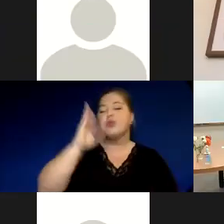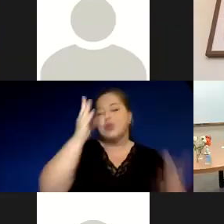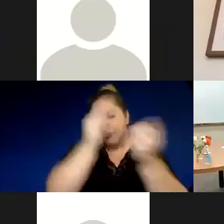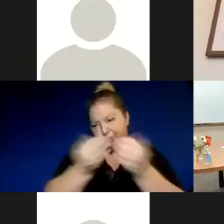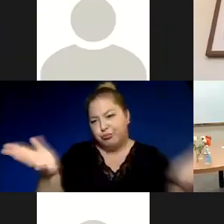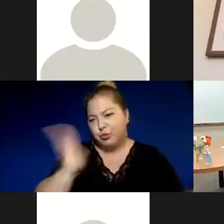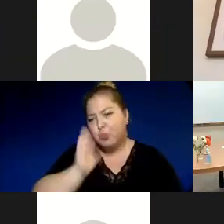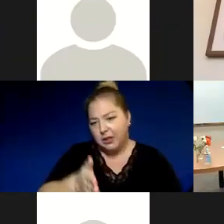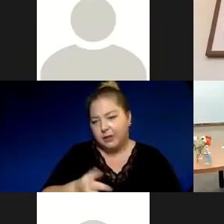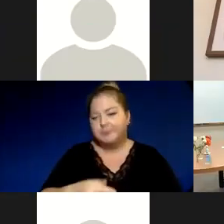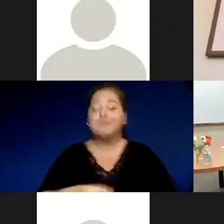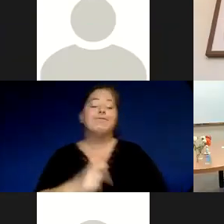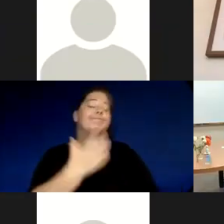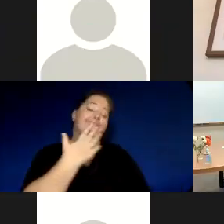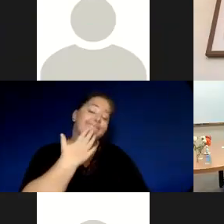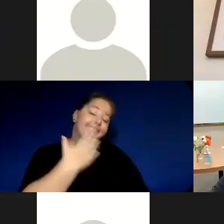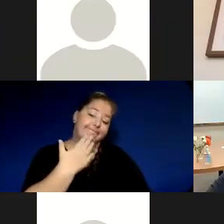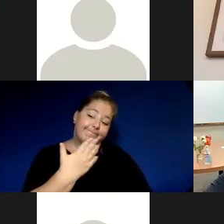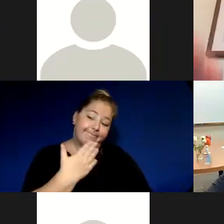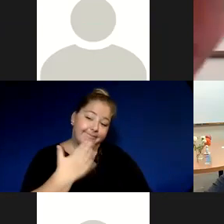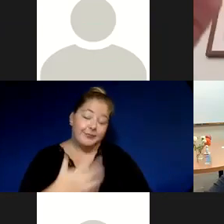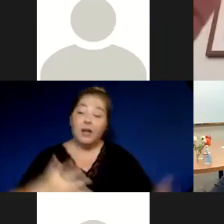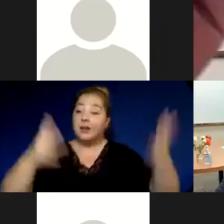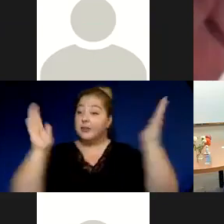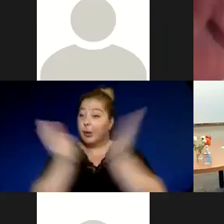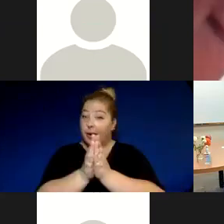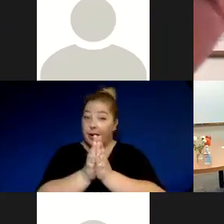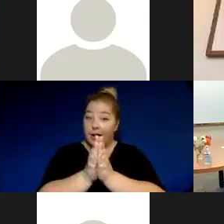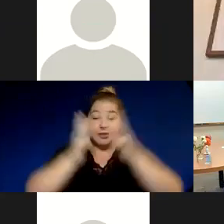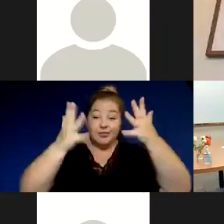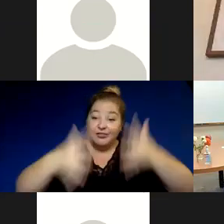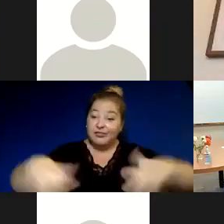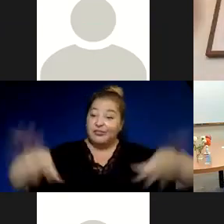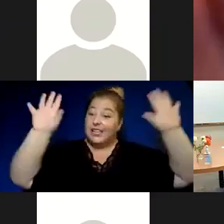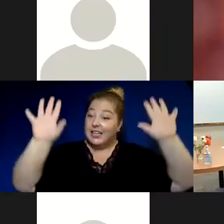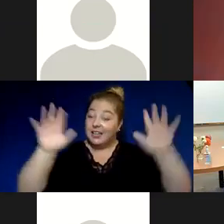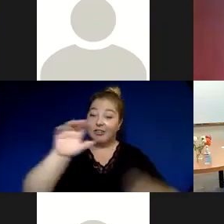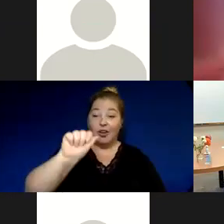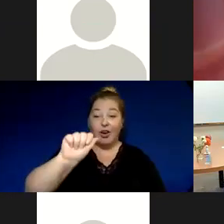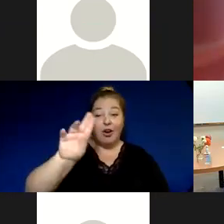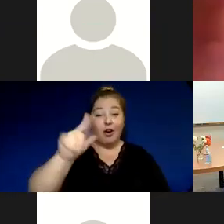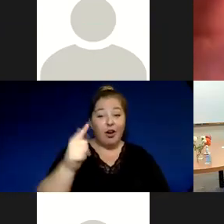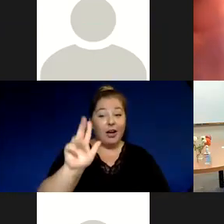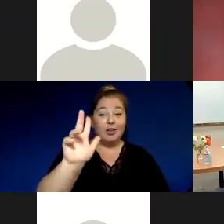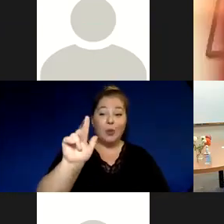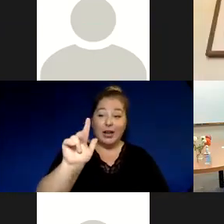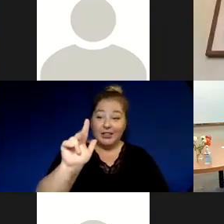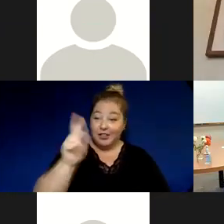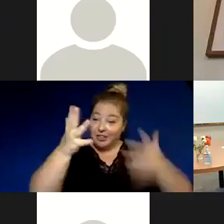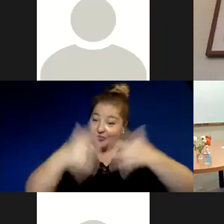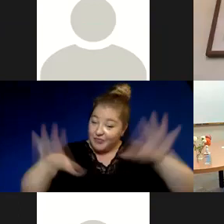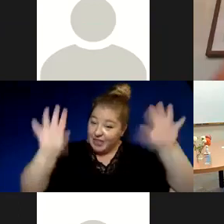Bien, gracias a todos. Con eso concluimos nuestras actualizaciones. En cuanto al 23 de agosto,